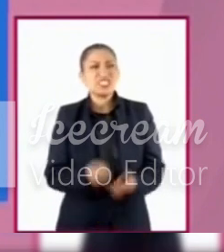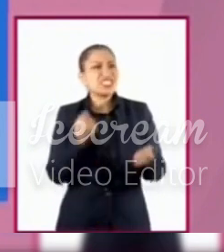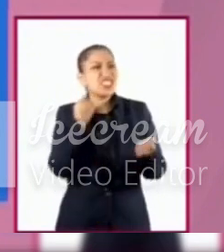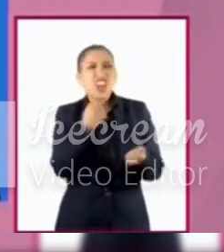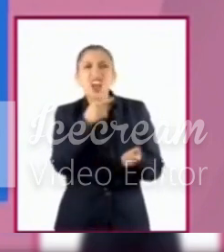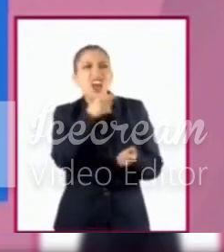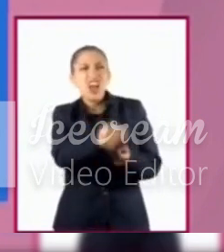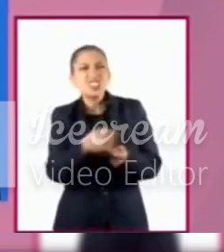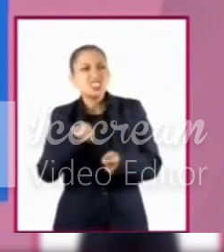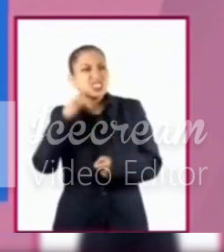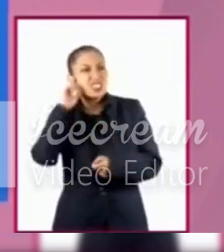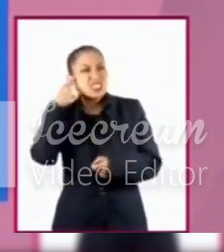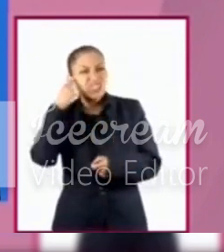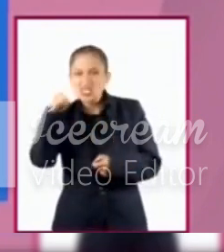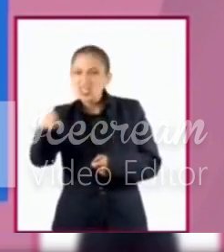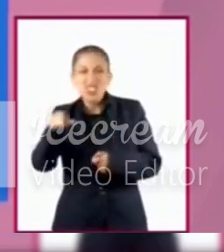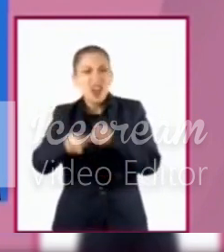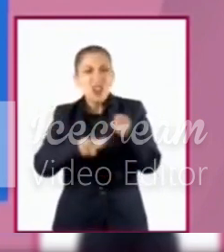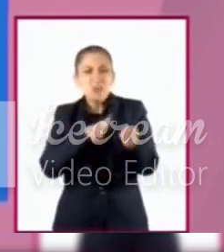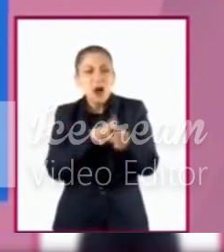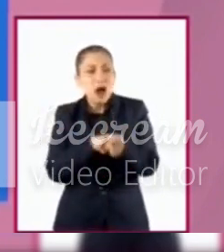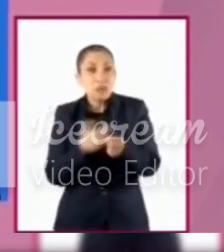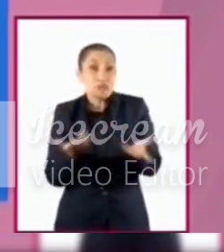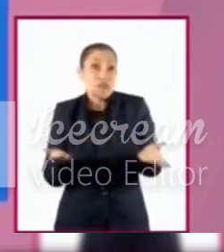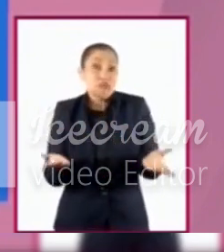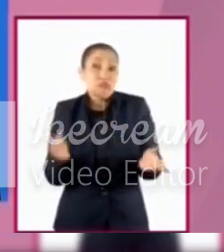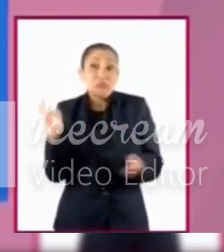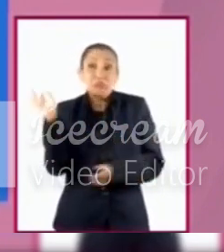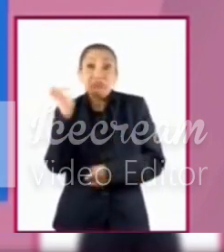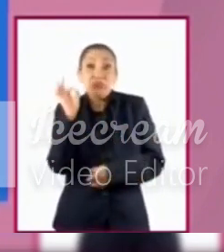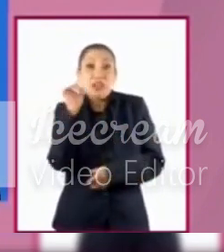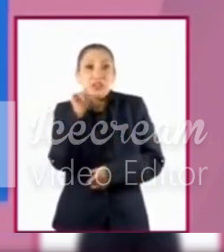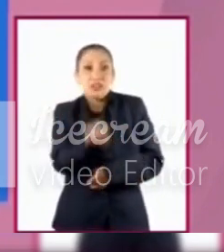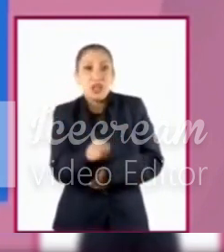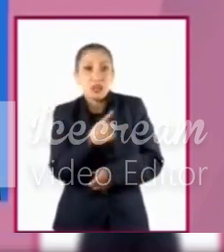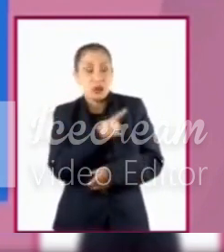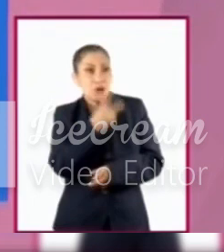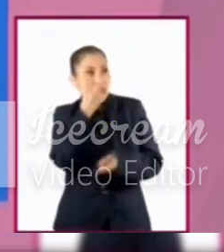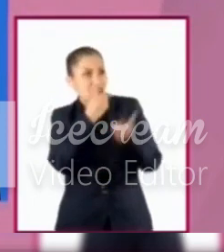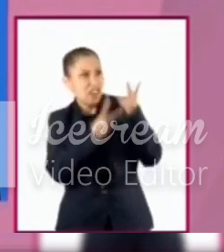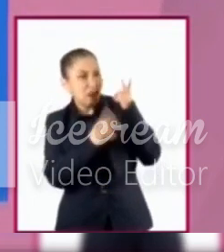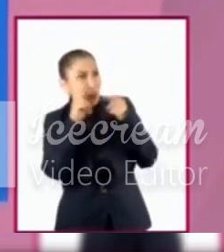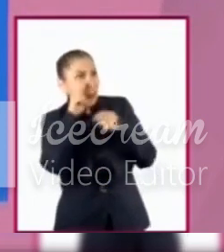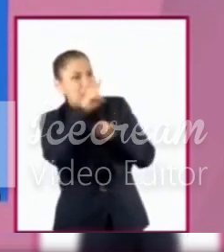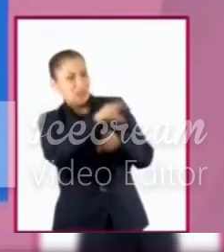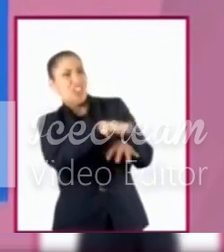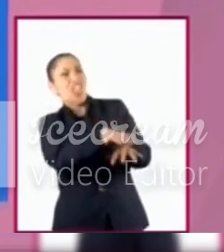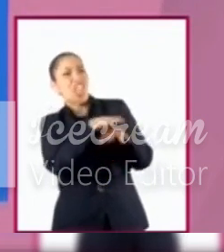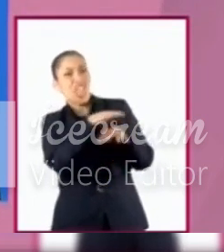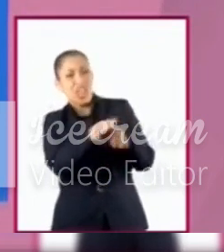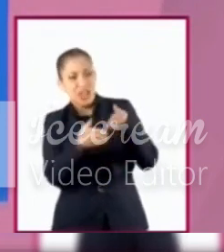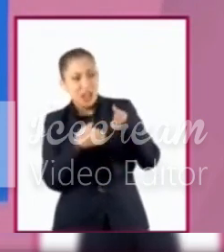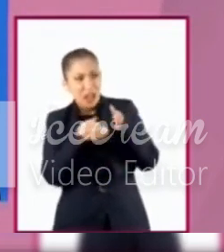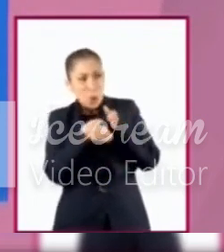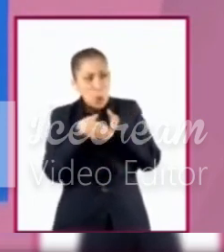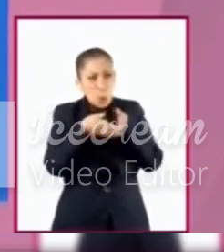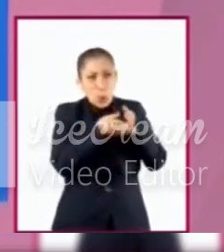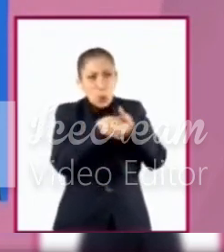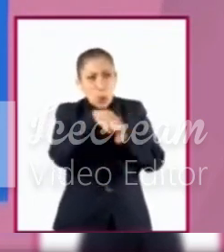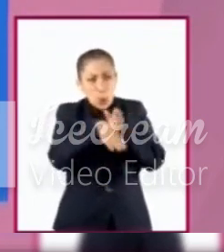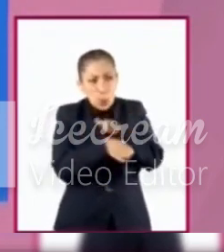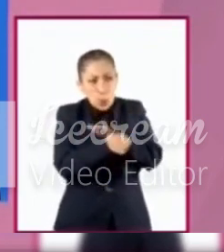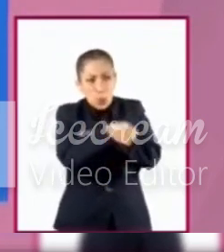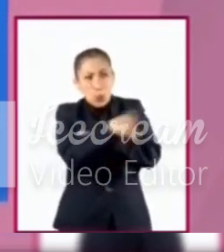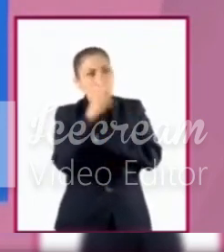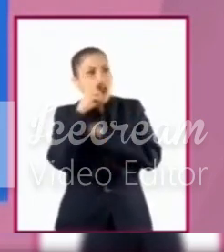¿Qué era lo que irritaba al molusco? Sin duda alguna, la sola presencia del Nautilus, más formidable que